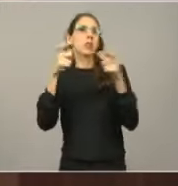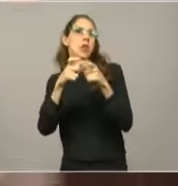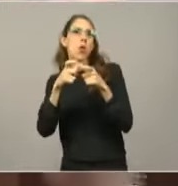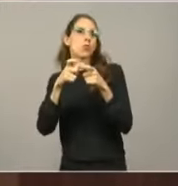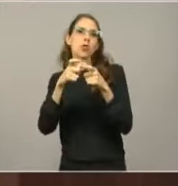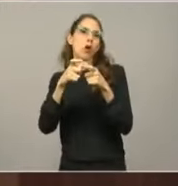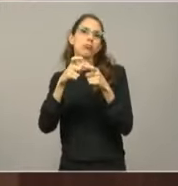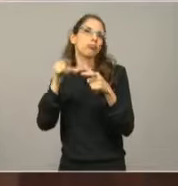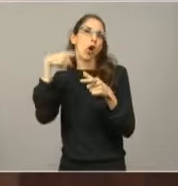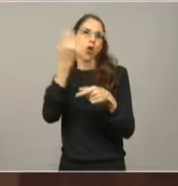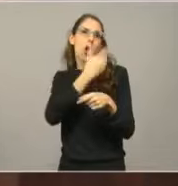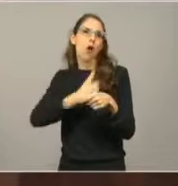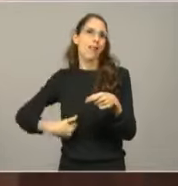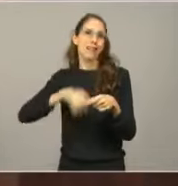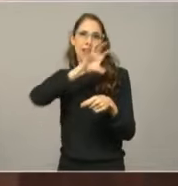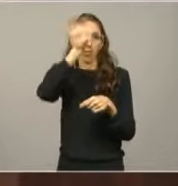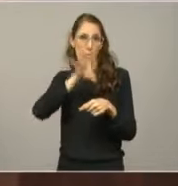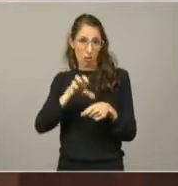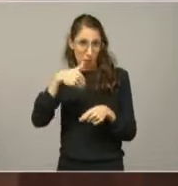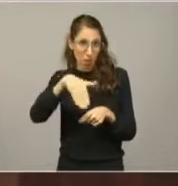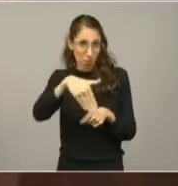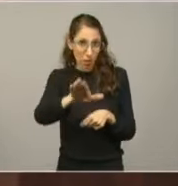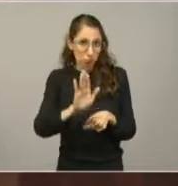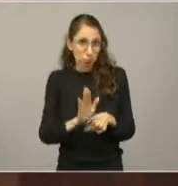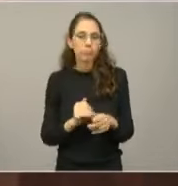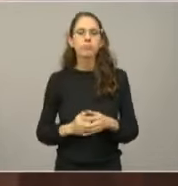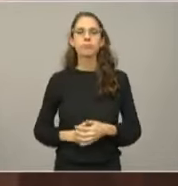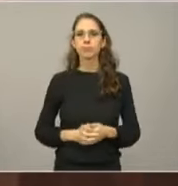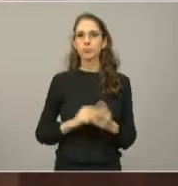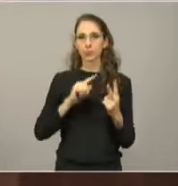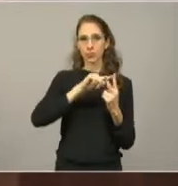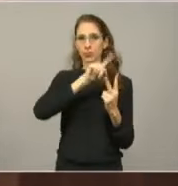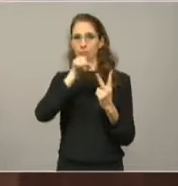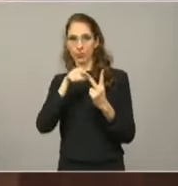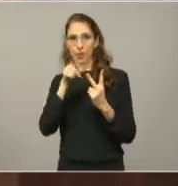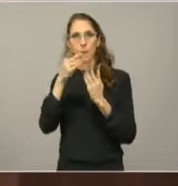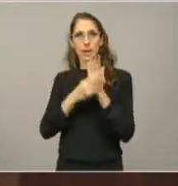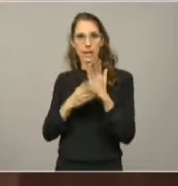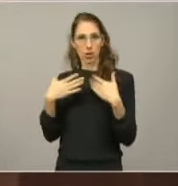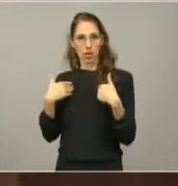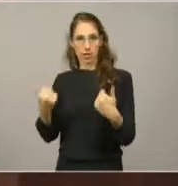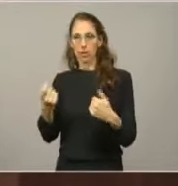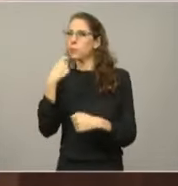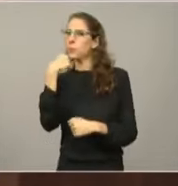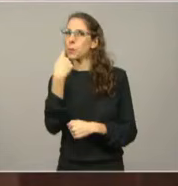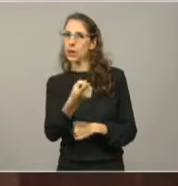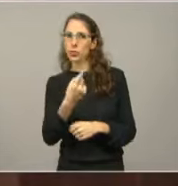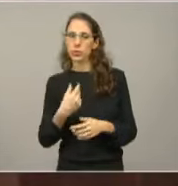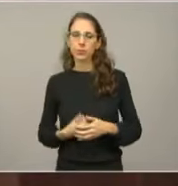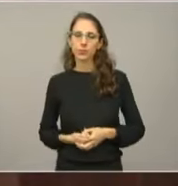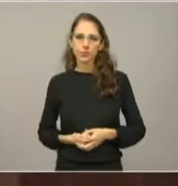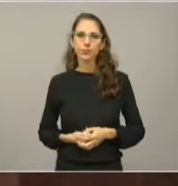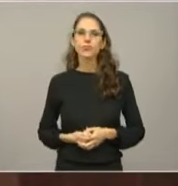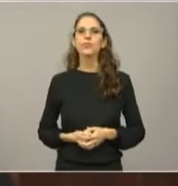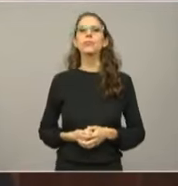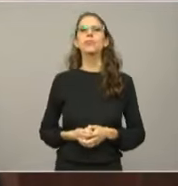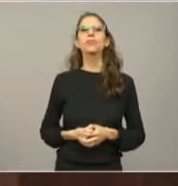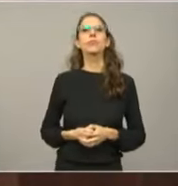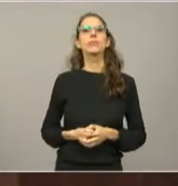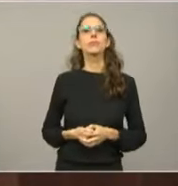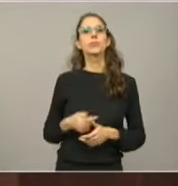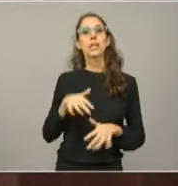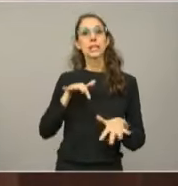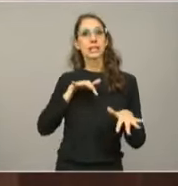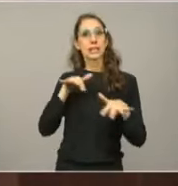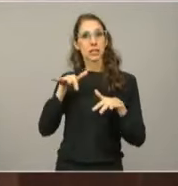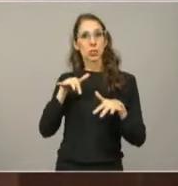futuros con otros gobernadores y por otra parte al ministro kplac si eh después de que se conoció